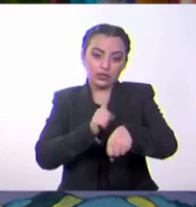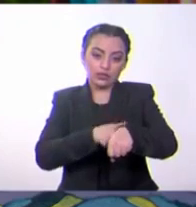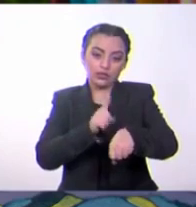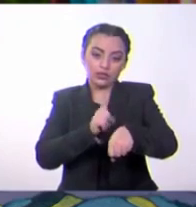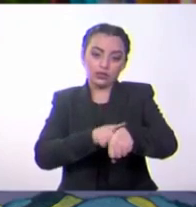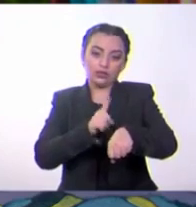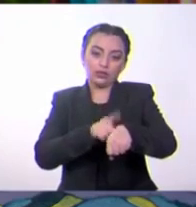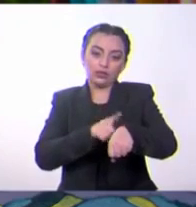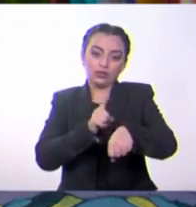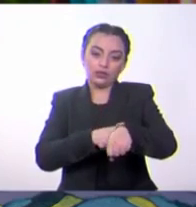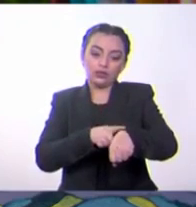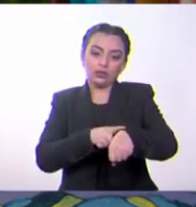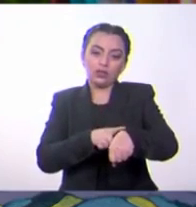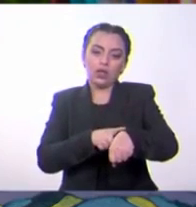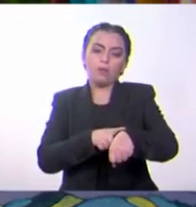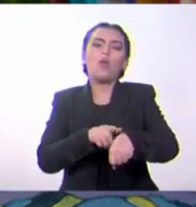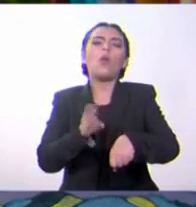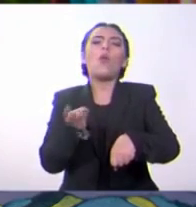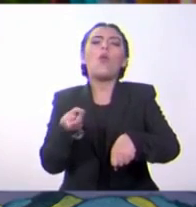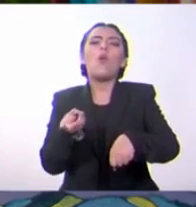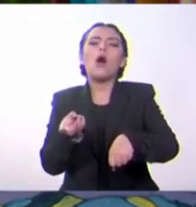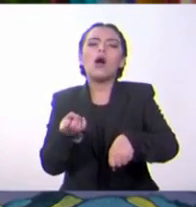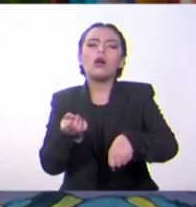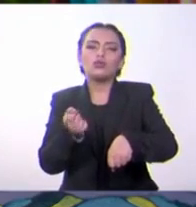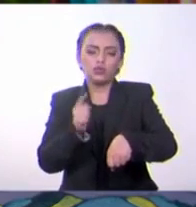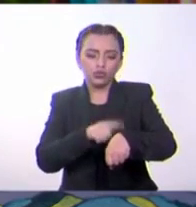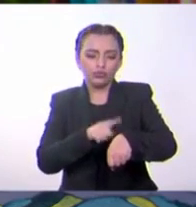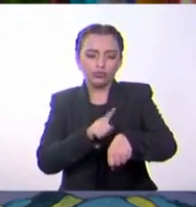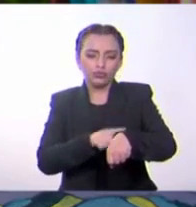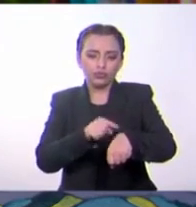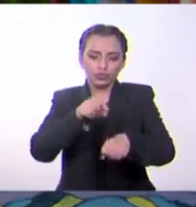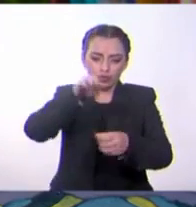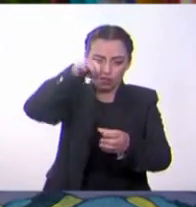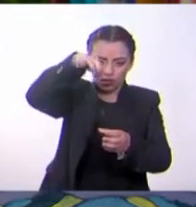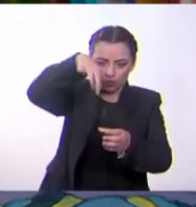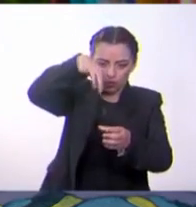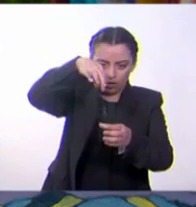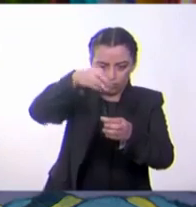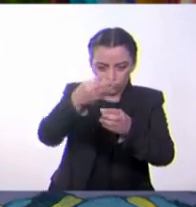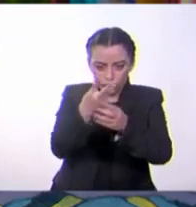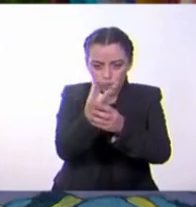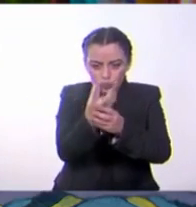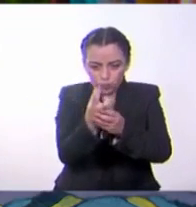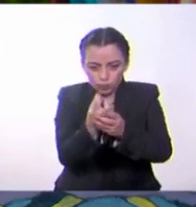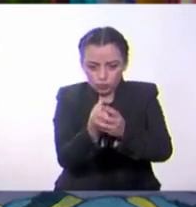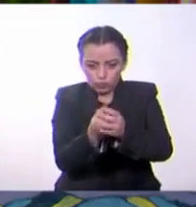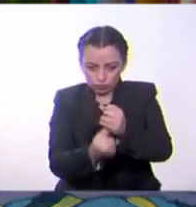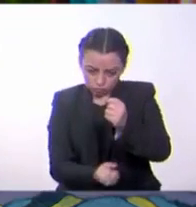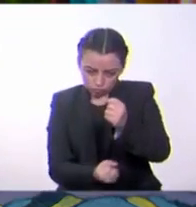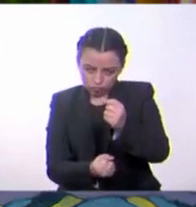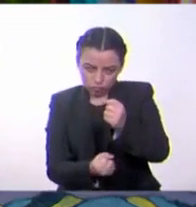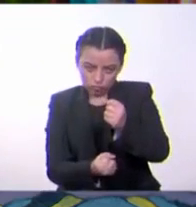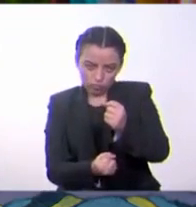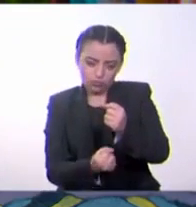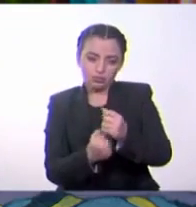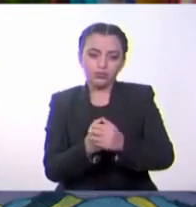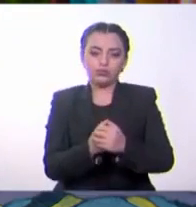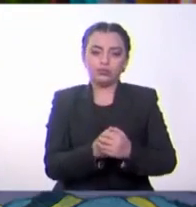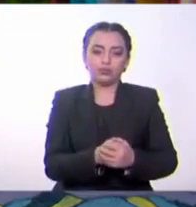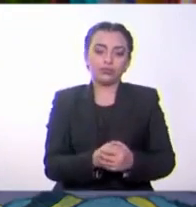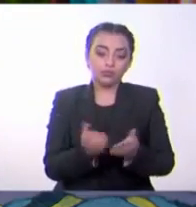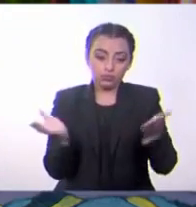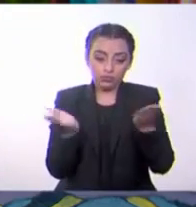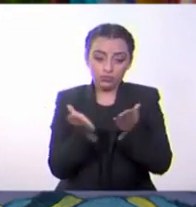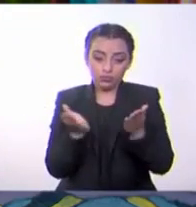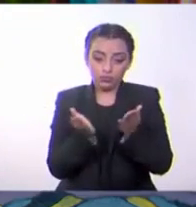ejercicio de tomar el tiempo para ver cuánto tarda la gota en filtrarse en cada tipo de suelo. Lo vamos a hacer en este